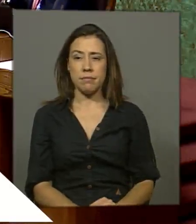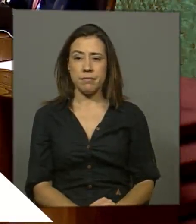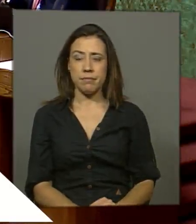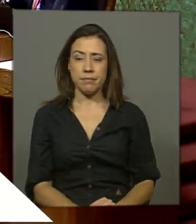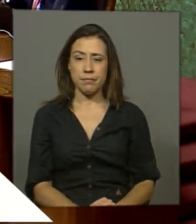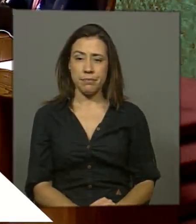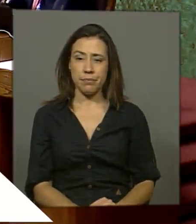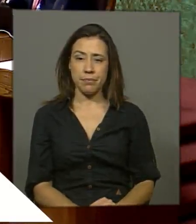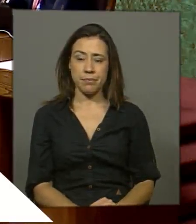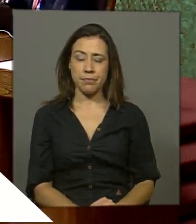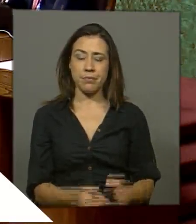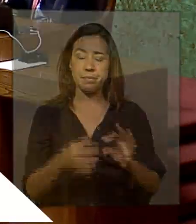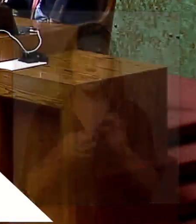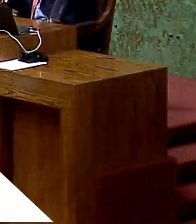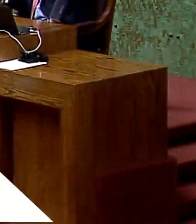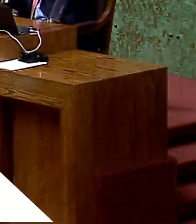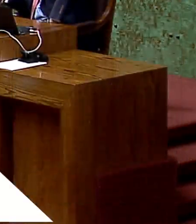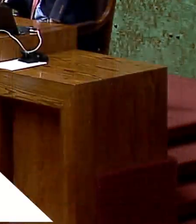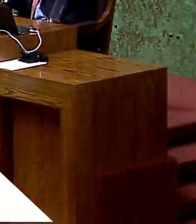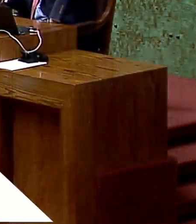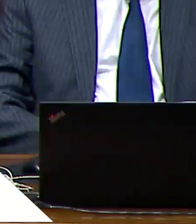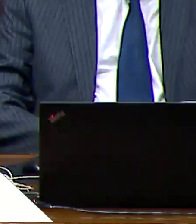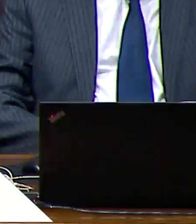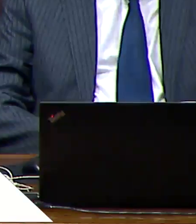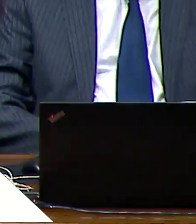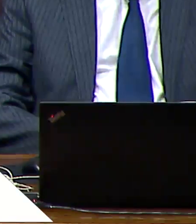respecto Gracias diputado